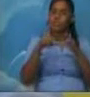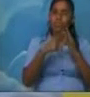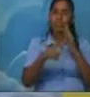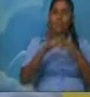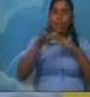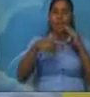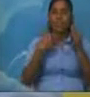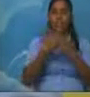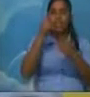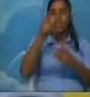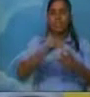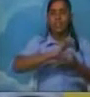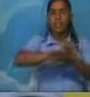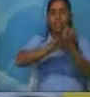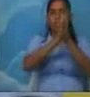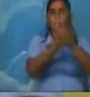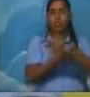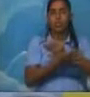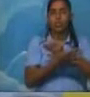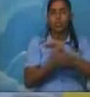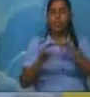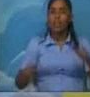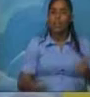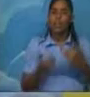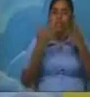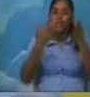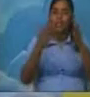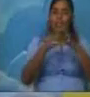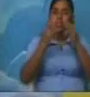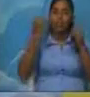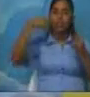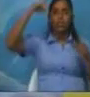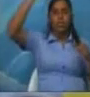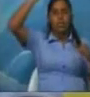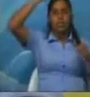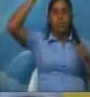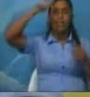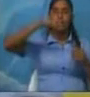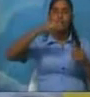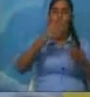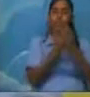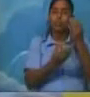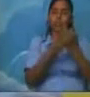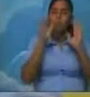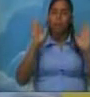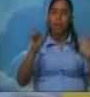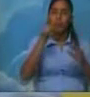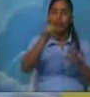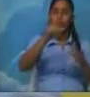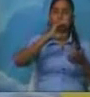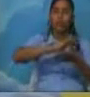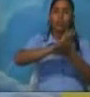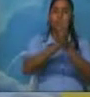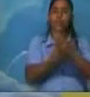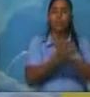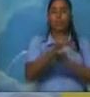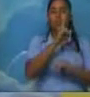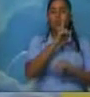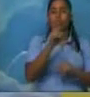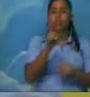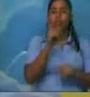que sean destruidas él entregará sus Reyes en tu mano y tú destruirás el